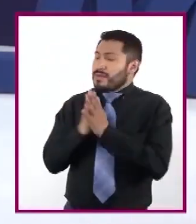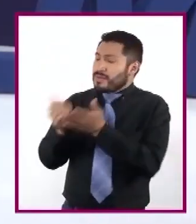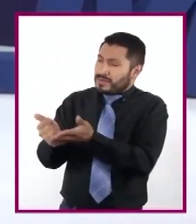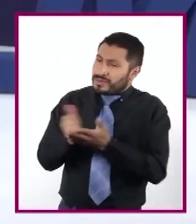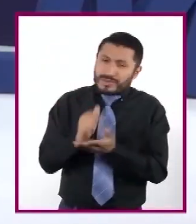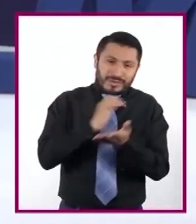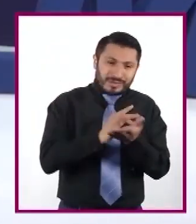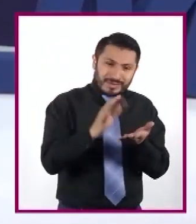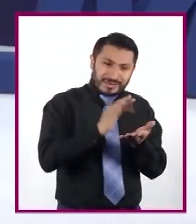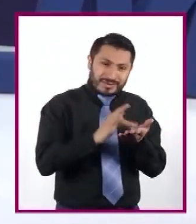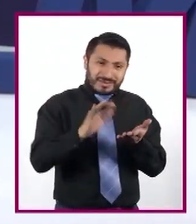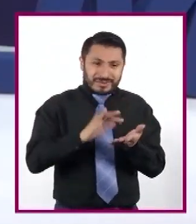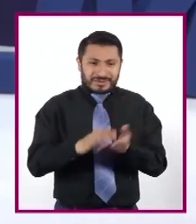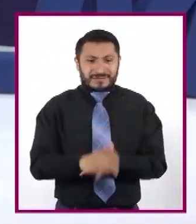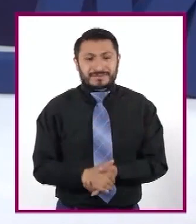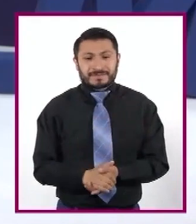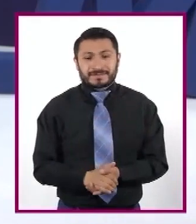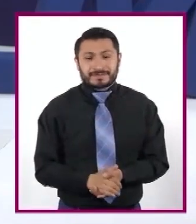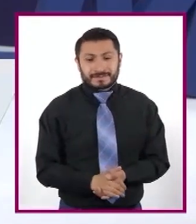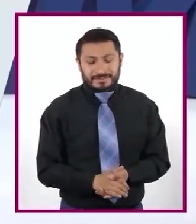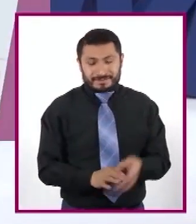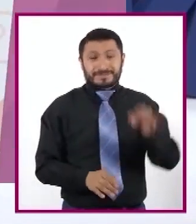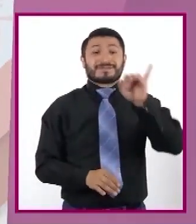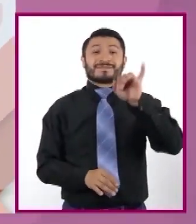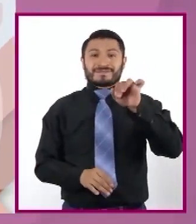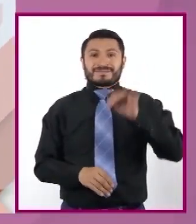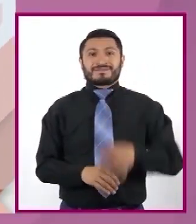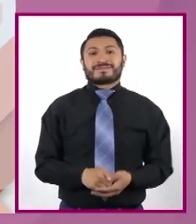con la lectura del siguiente texto. Claro que sí, profesor.